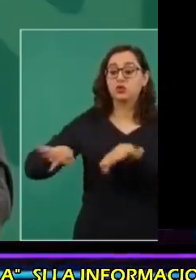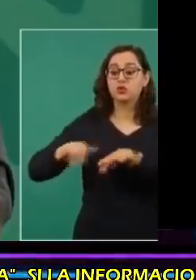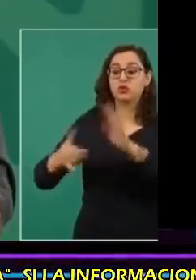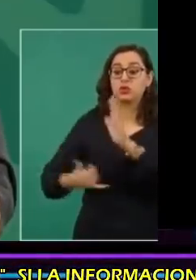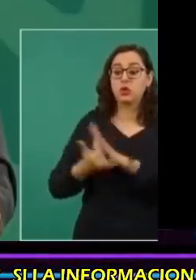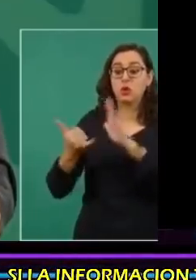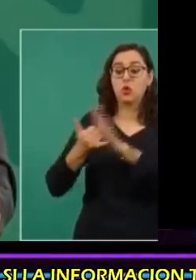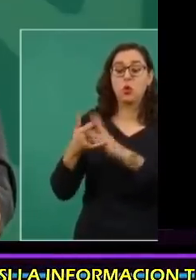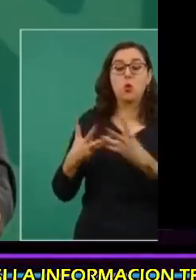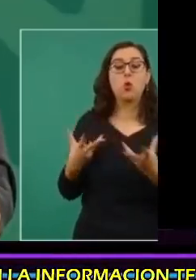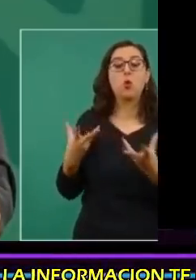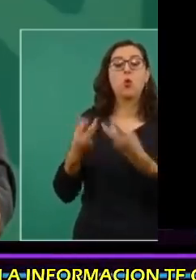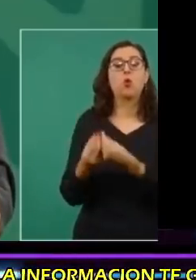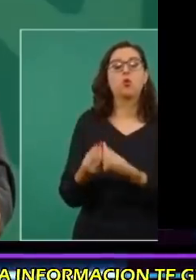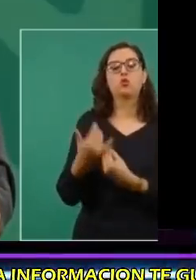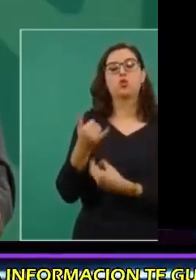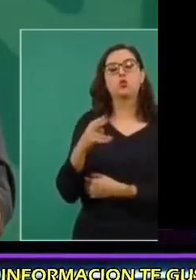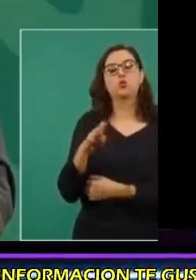yúnes